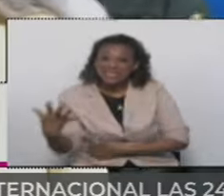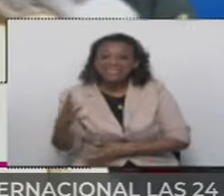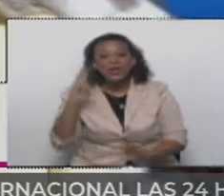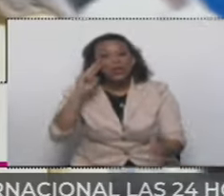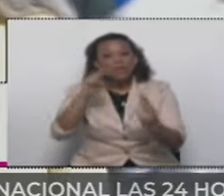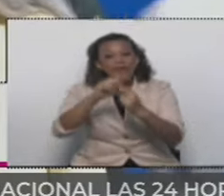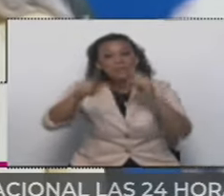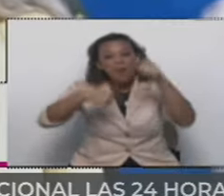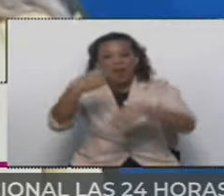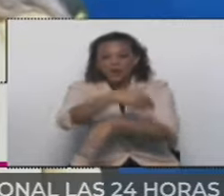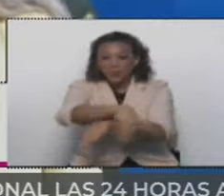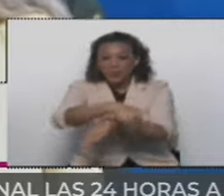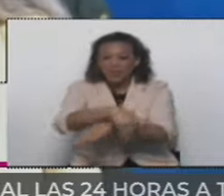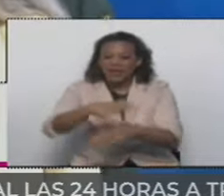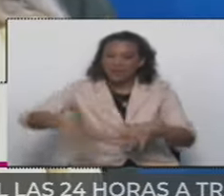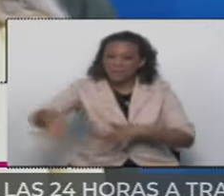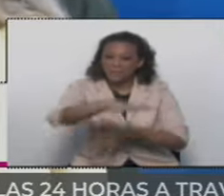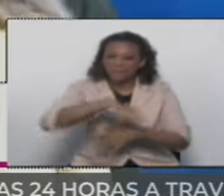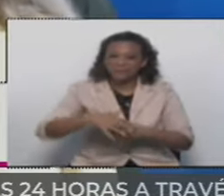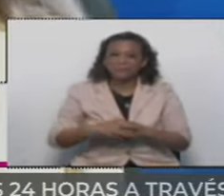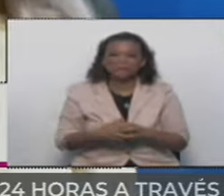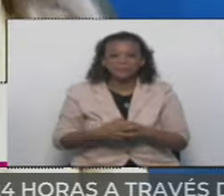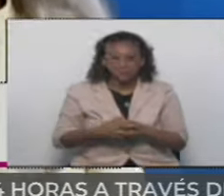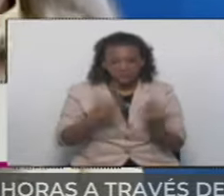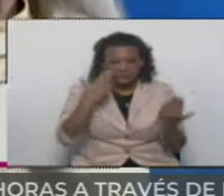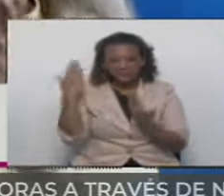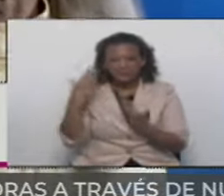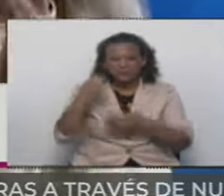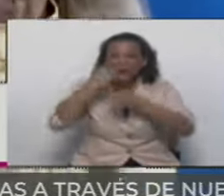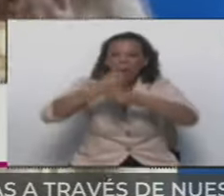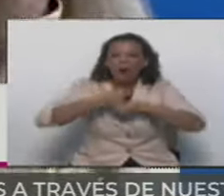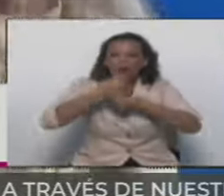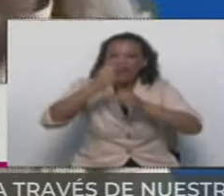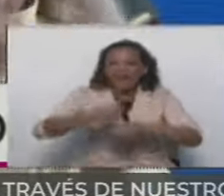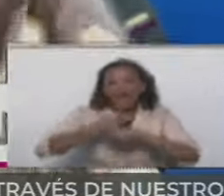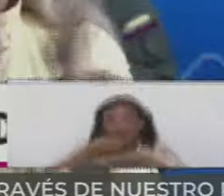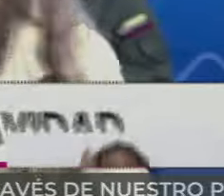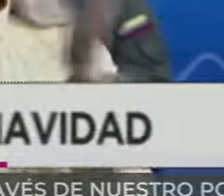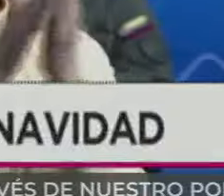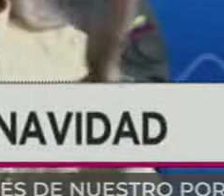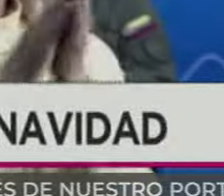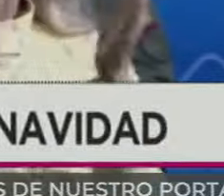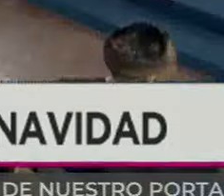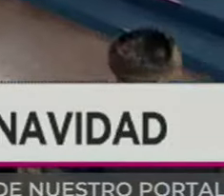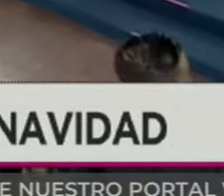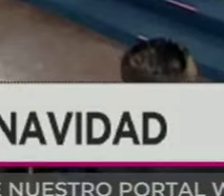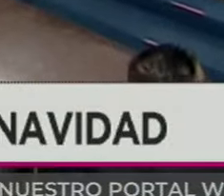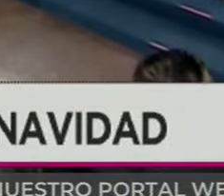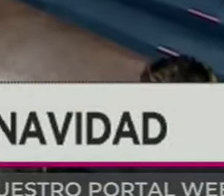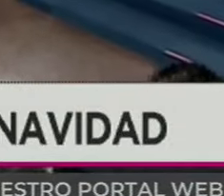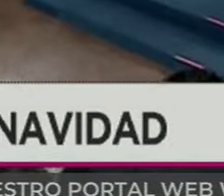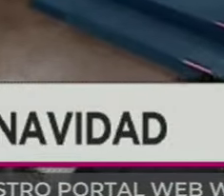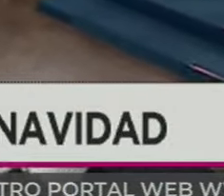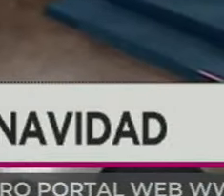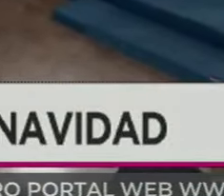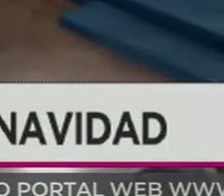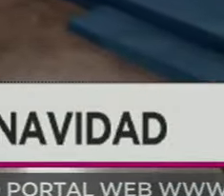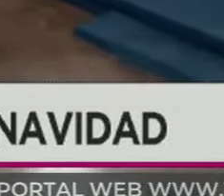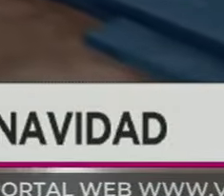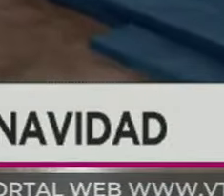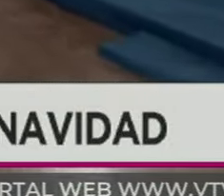vemos en la calle, en la plaza. Corre caballito, muchas gracias. Corre caballito.